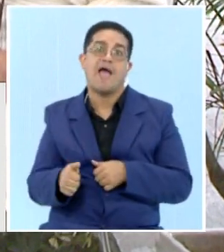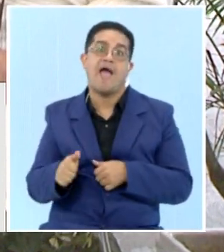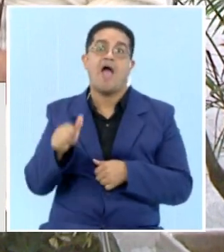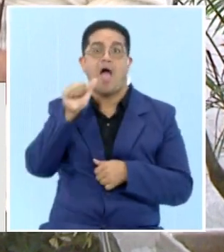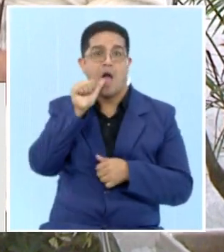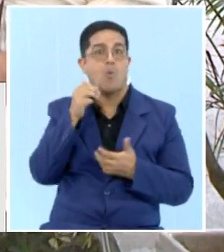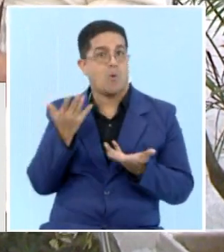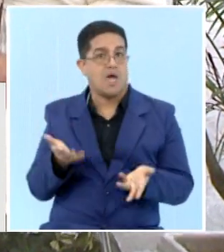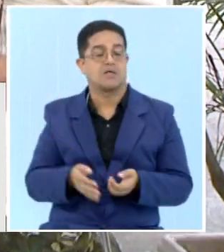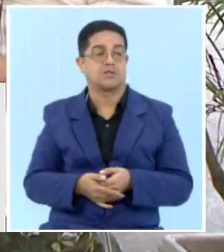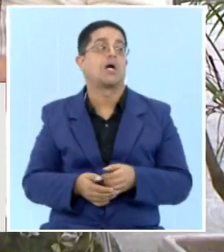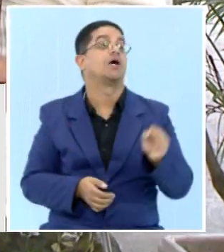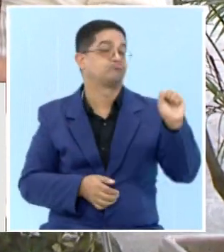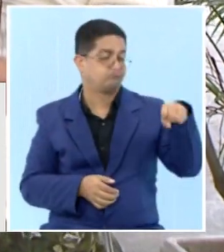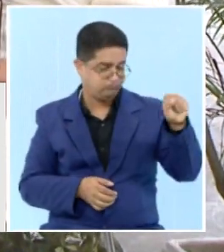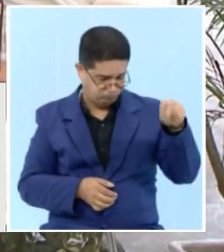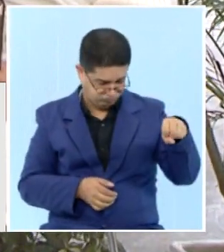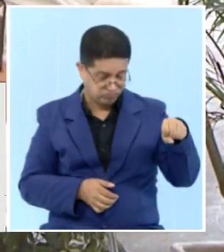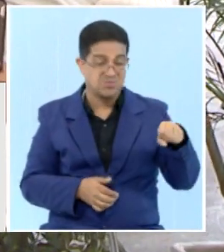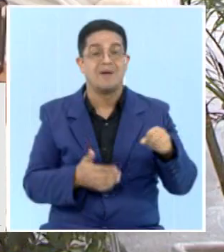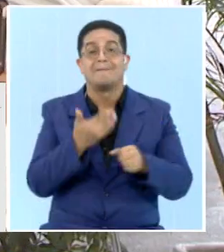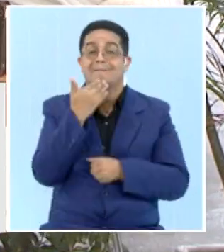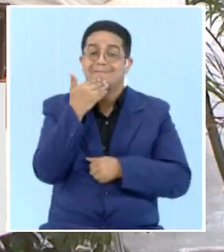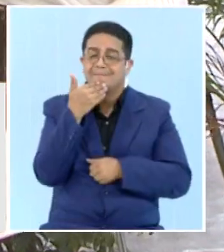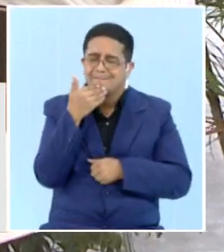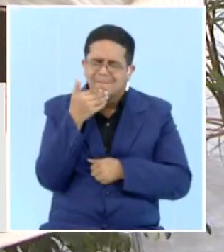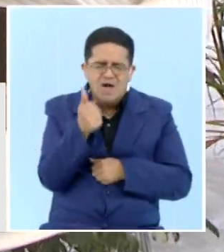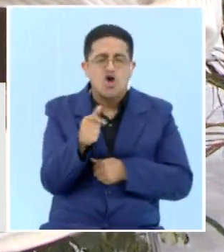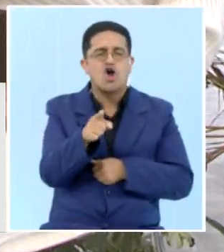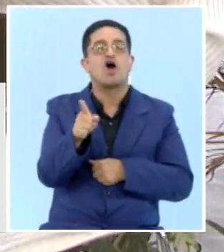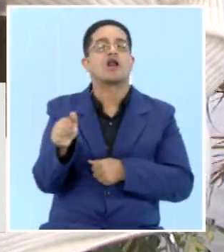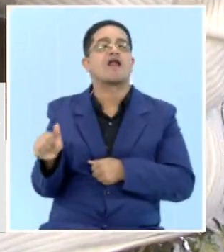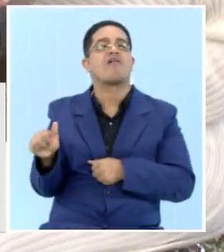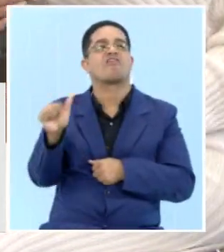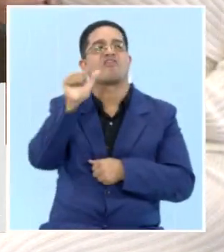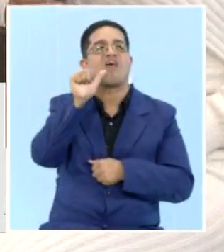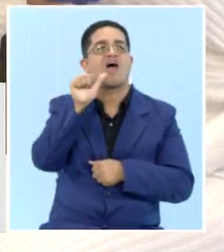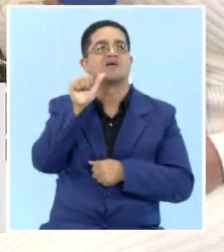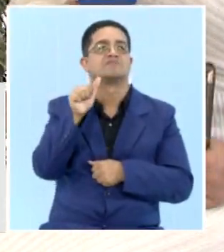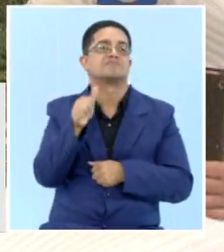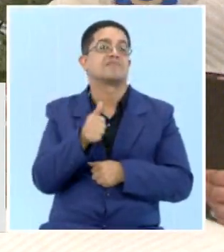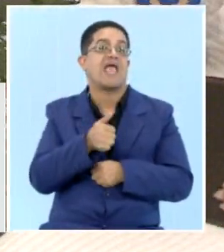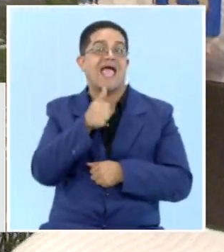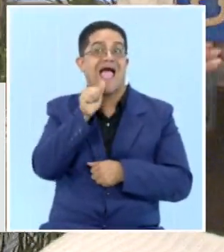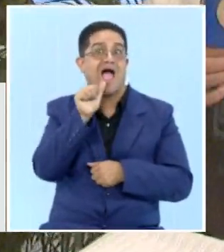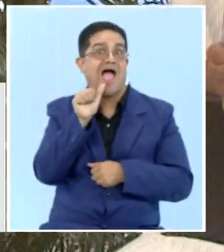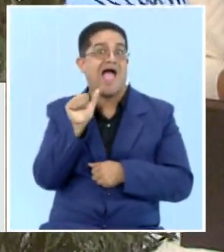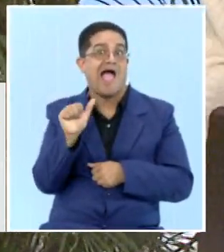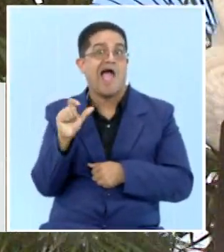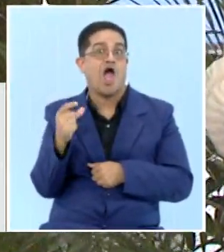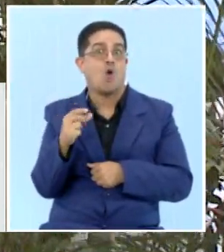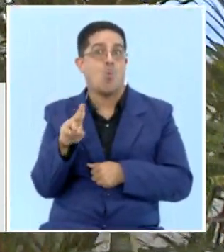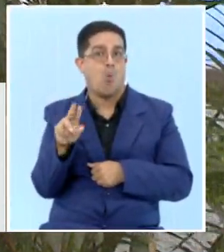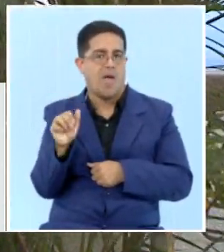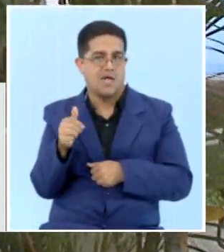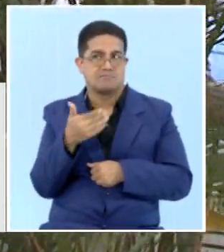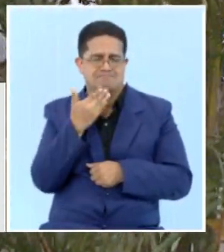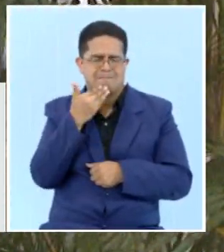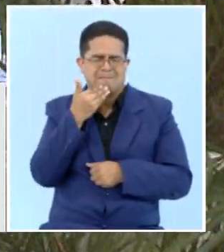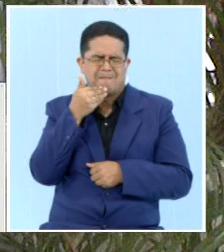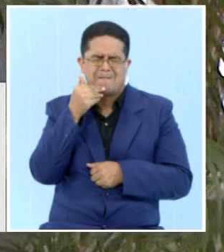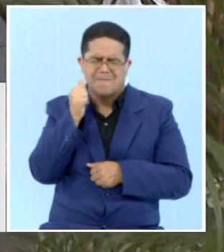agua. Sí, de hecho la mejor hidratación, cuando hablamos de hidratación estamos hablando de agua, y es, digamos, el mejor líquido que